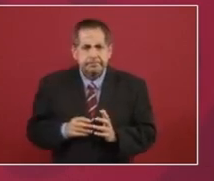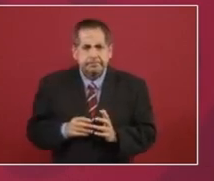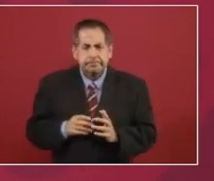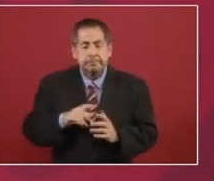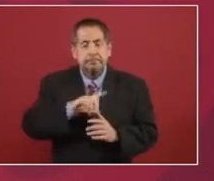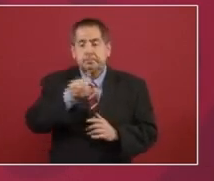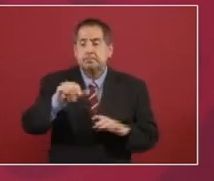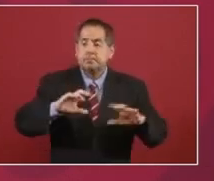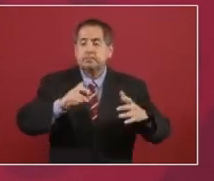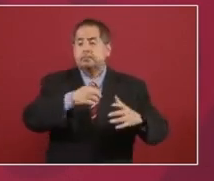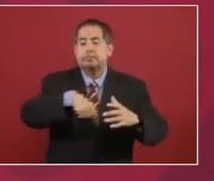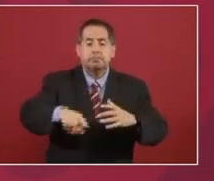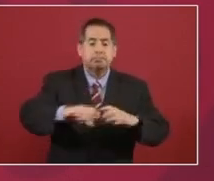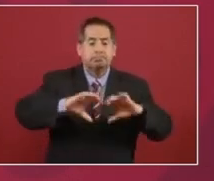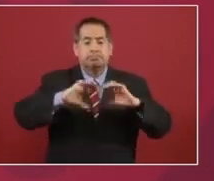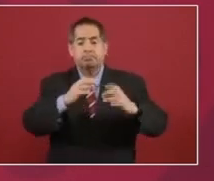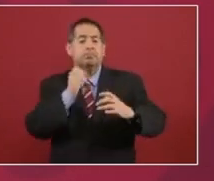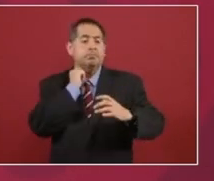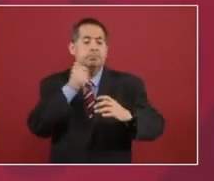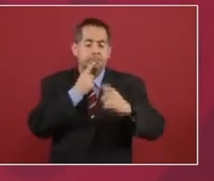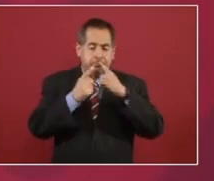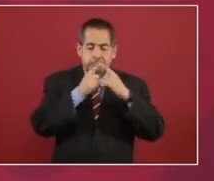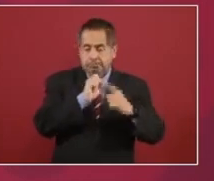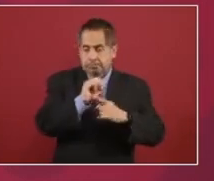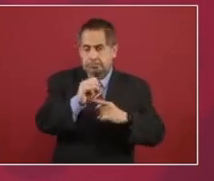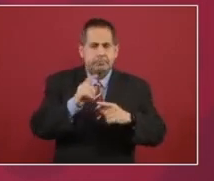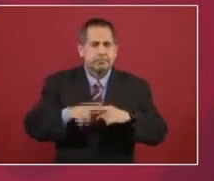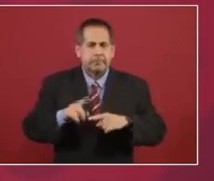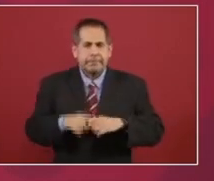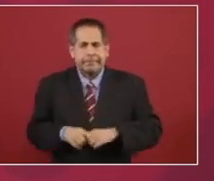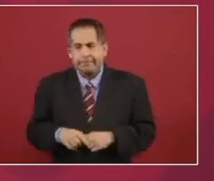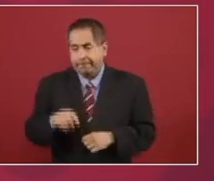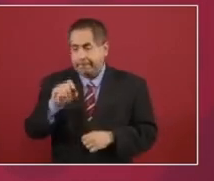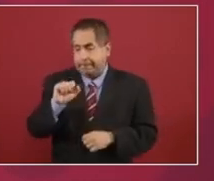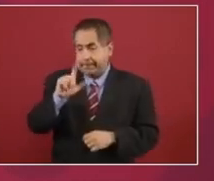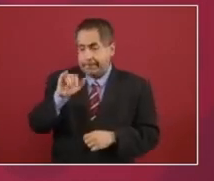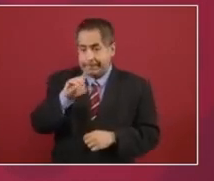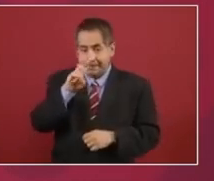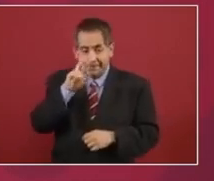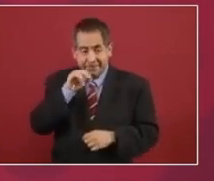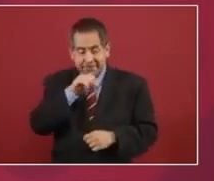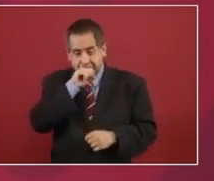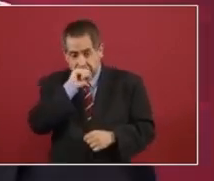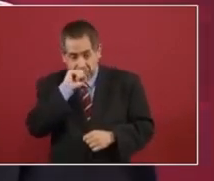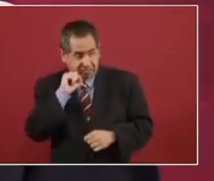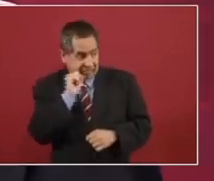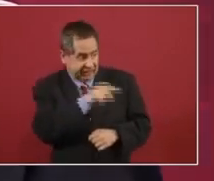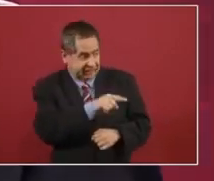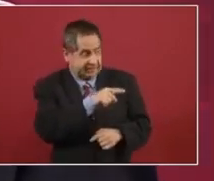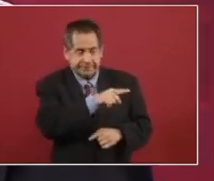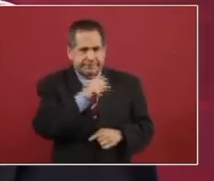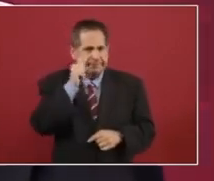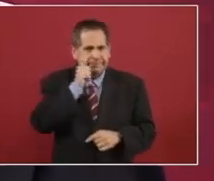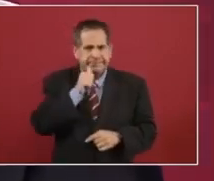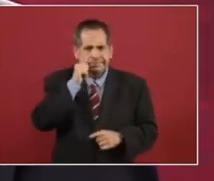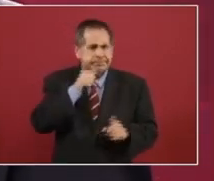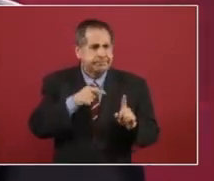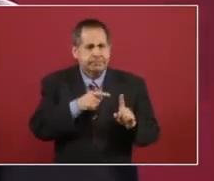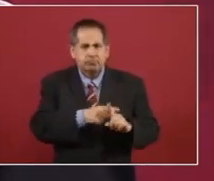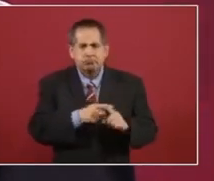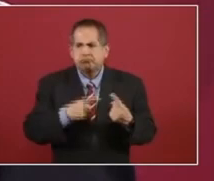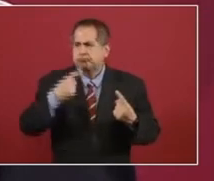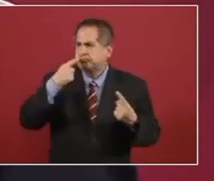fuese considerado en el Congreso fue que Alejandro siempre ha